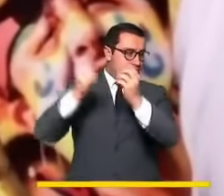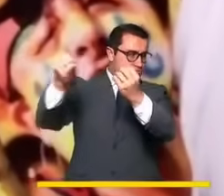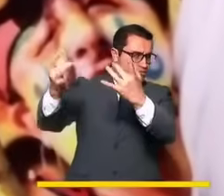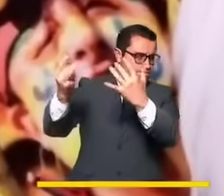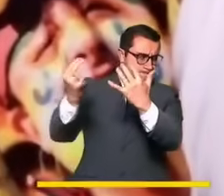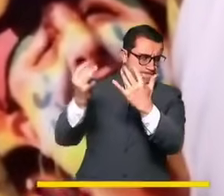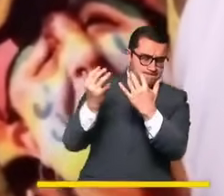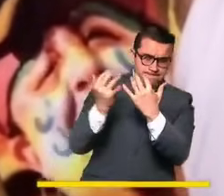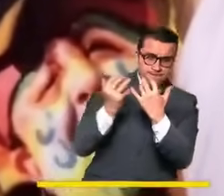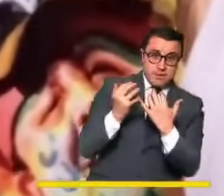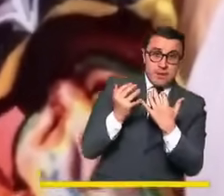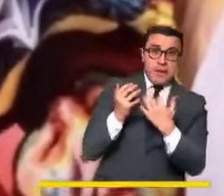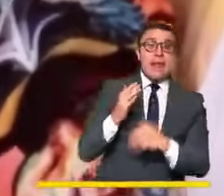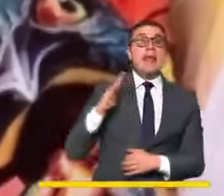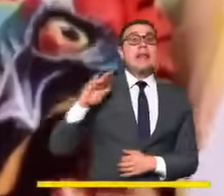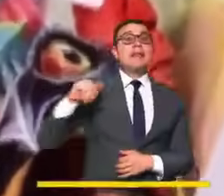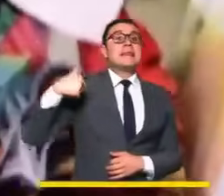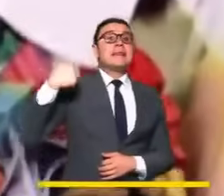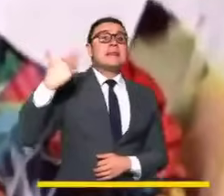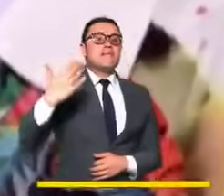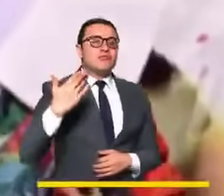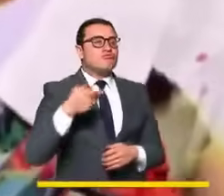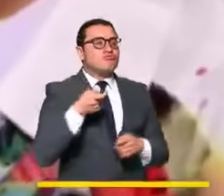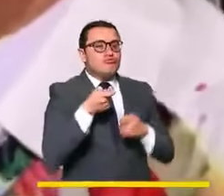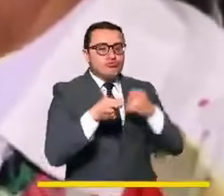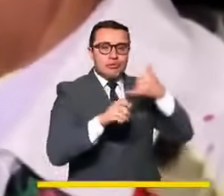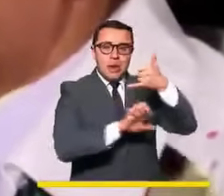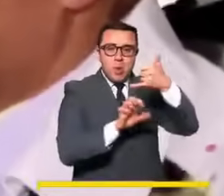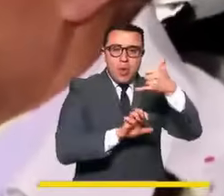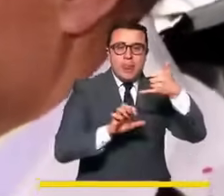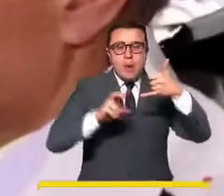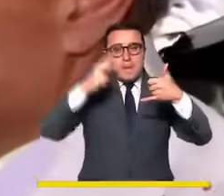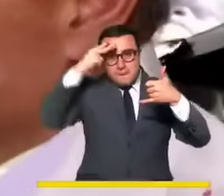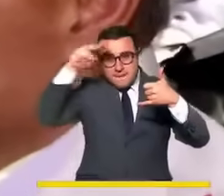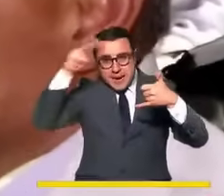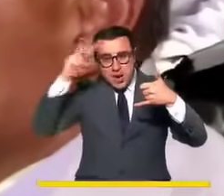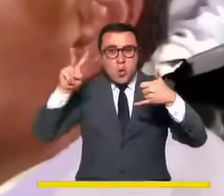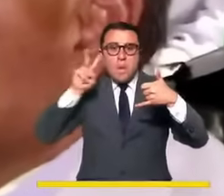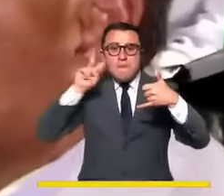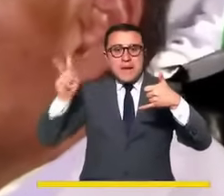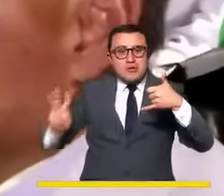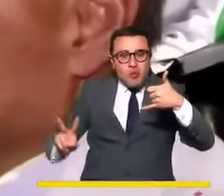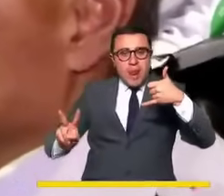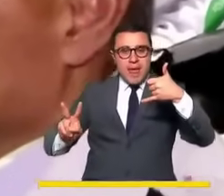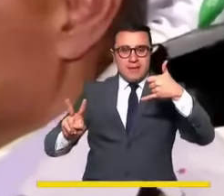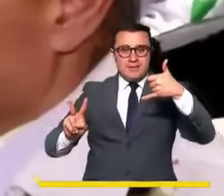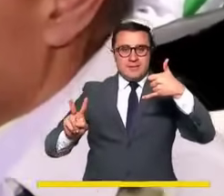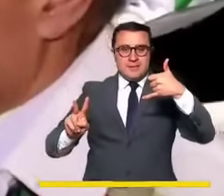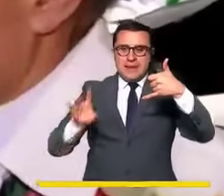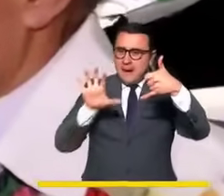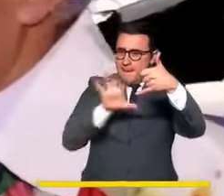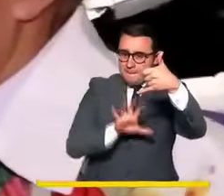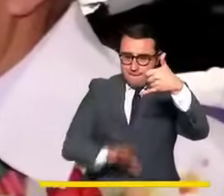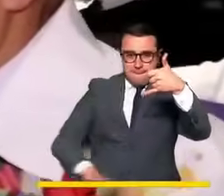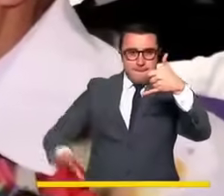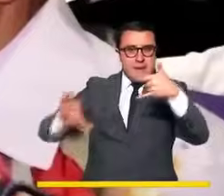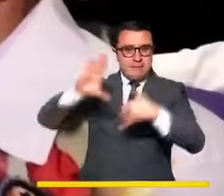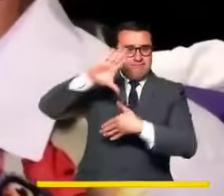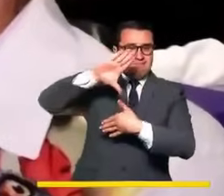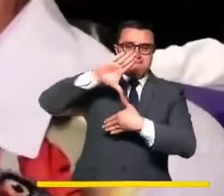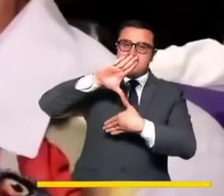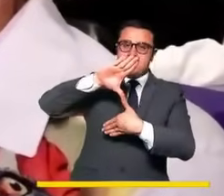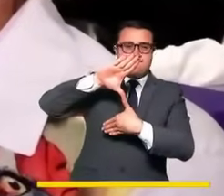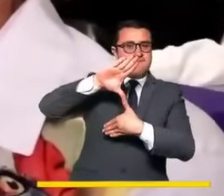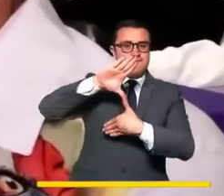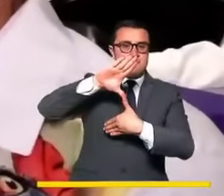Y después nuestros vecinos, Ecuador, México, Venezuela. Y ahí sigue, países de América,